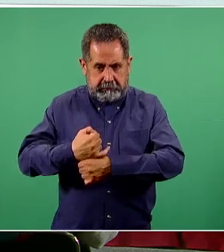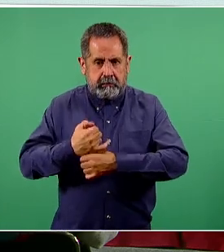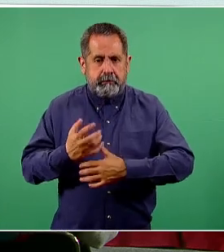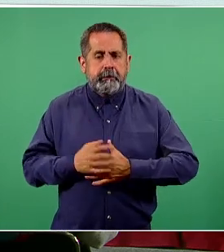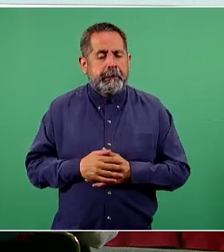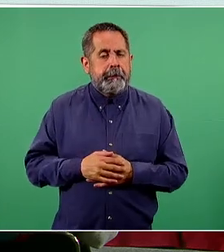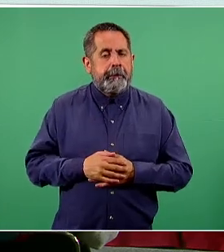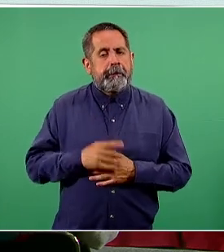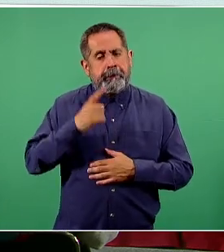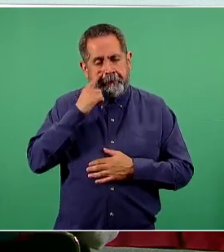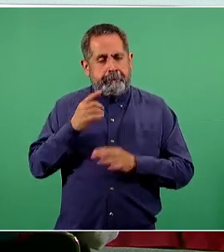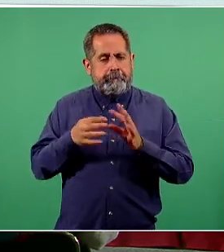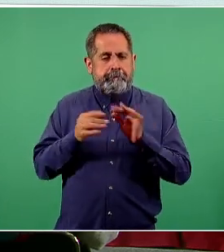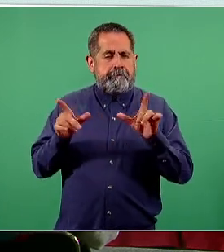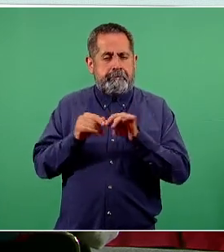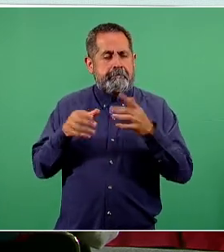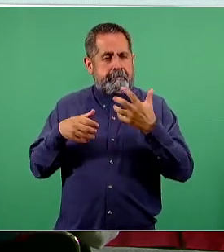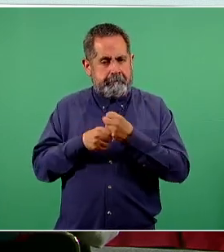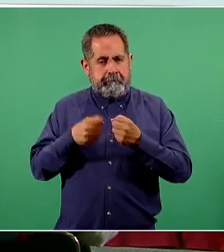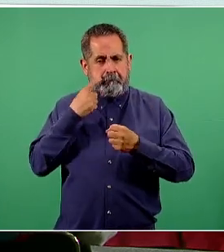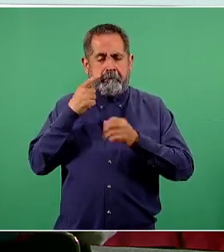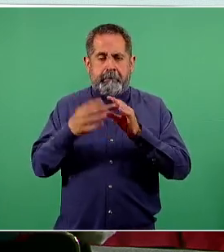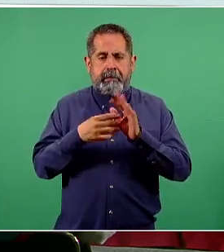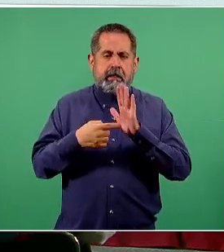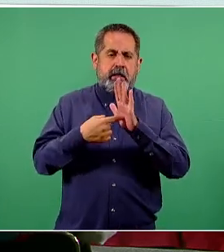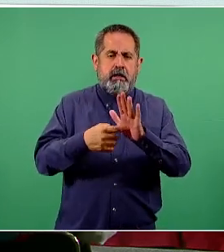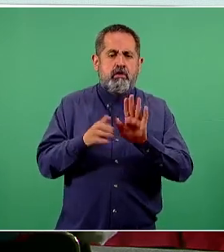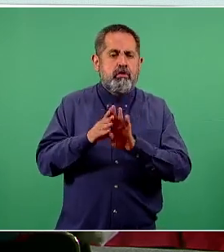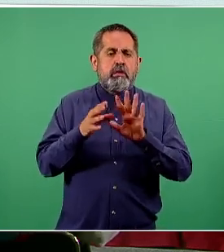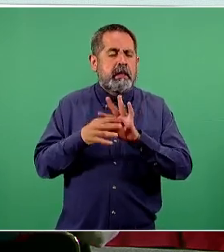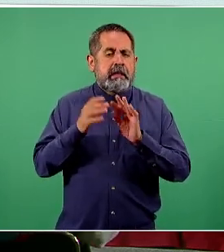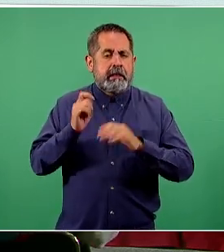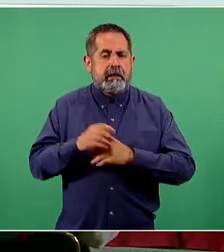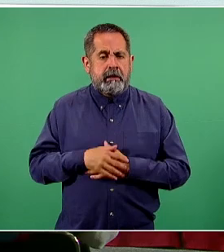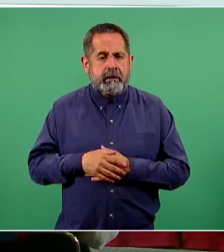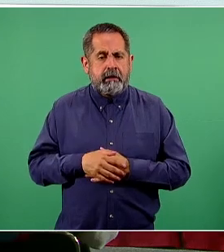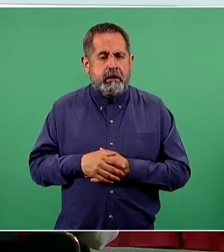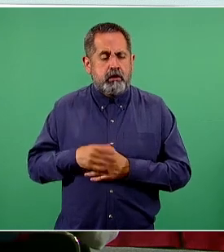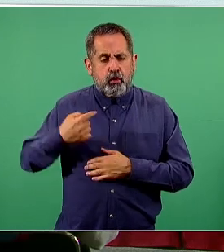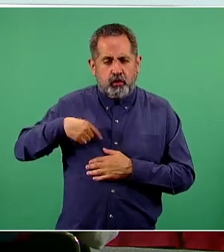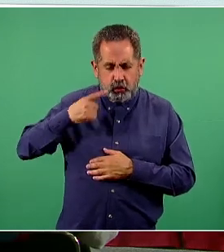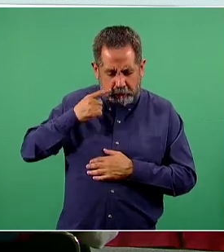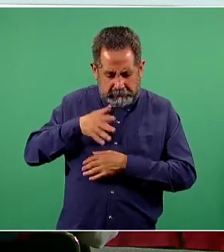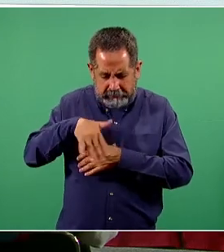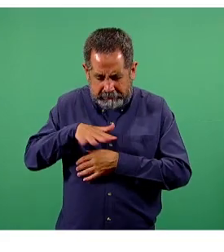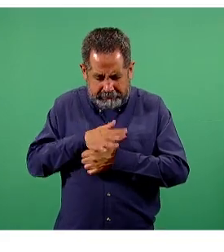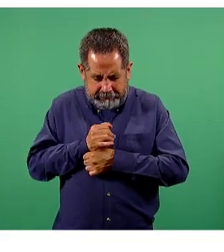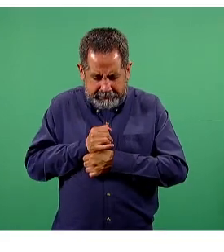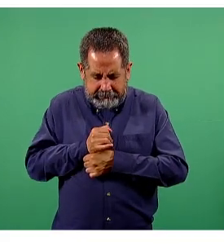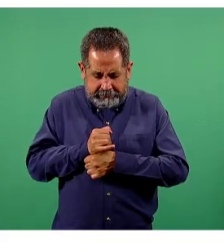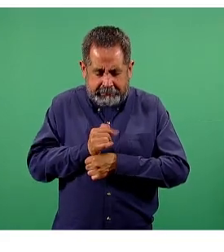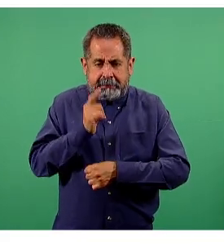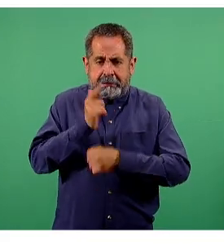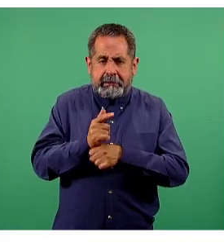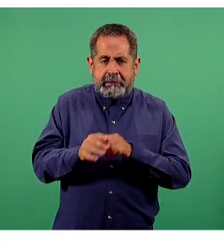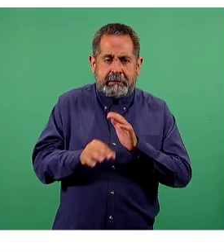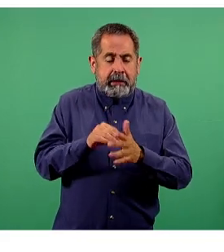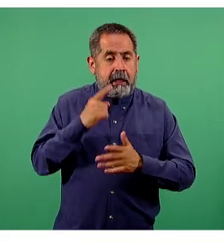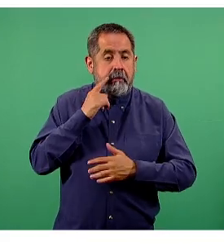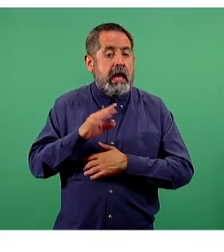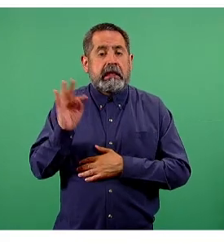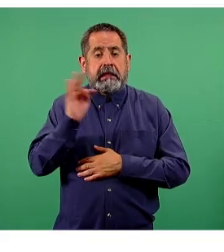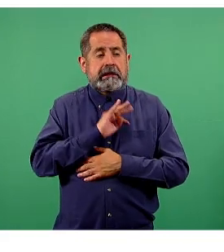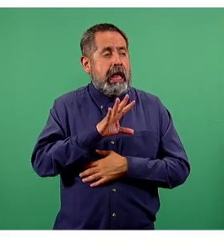Entonces, en resumen, nada más para mostrar cuáles son los anticuerpos que buscamos aquí. Si nos exponemos